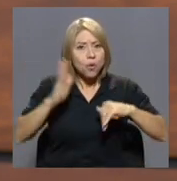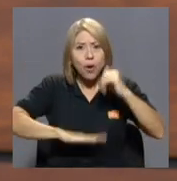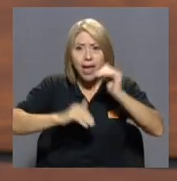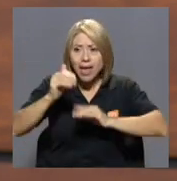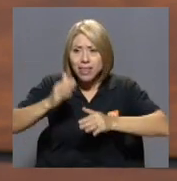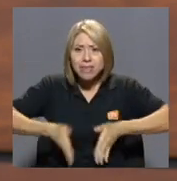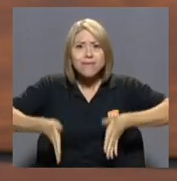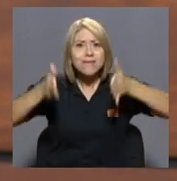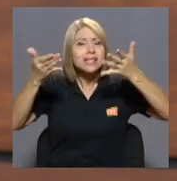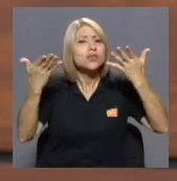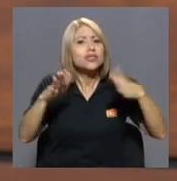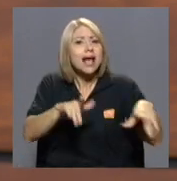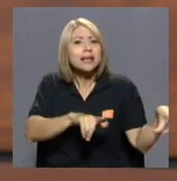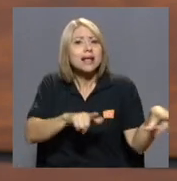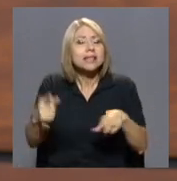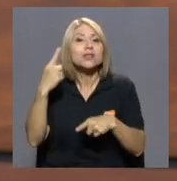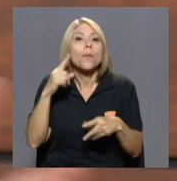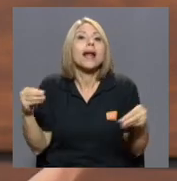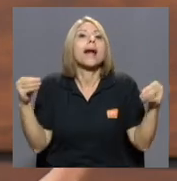curules.